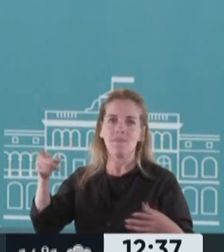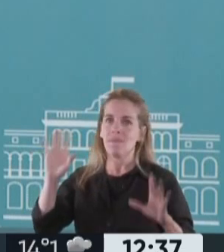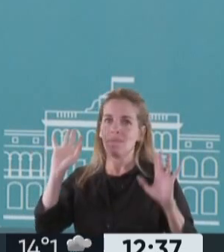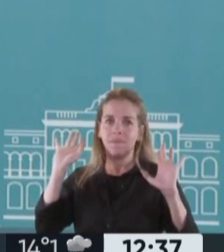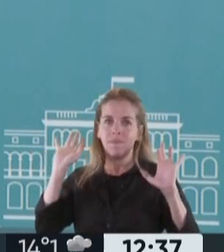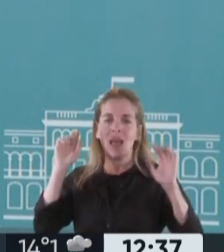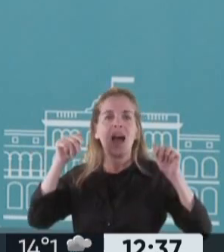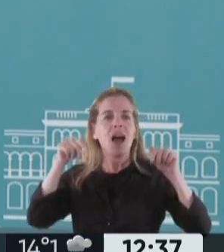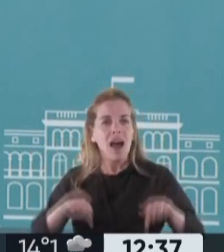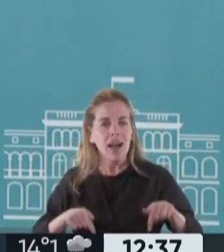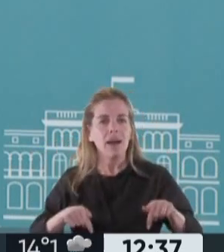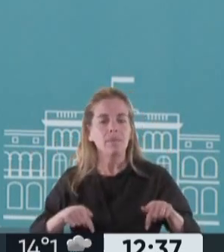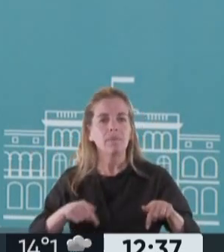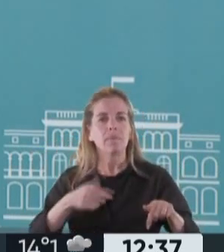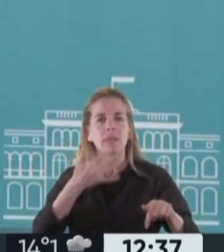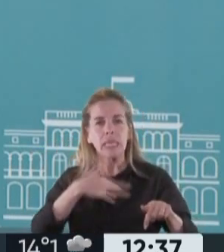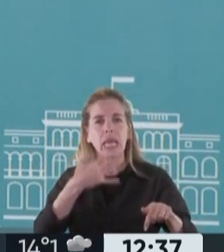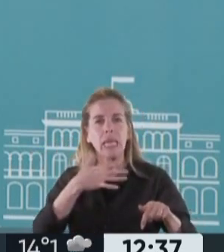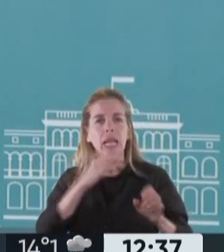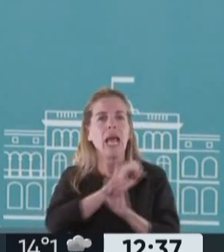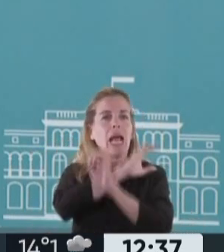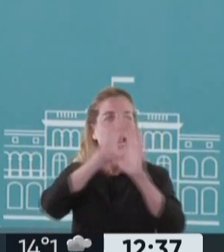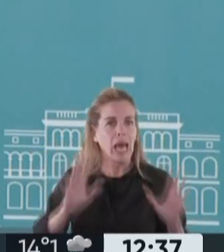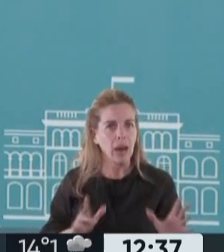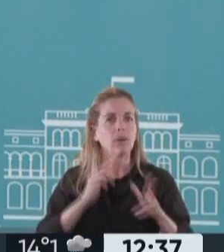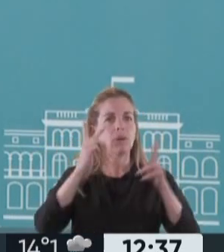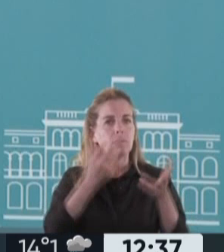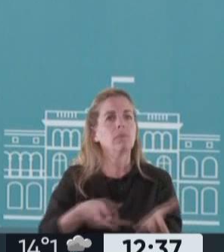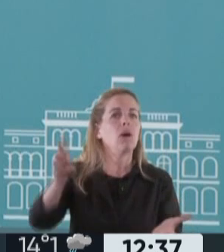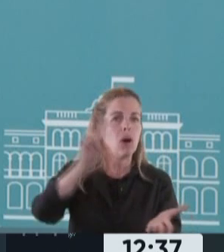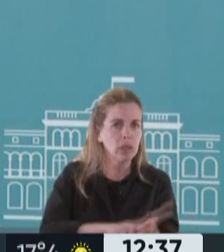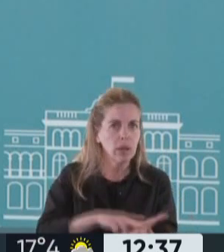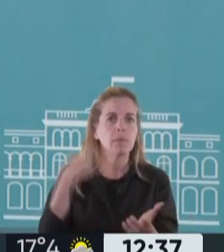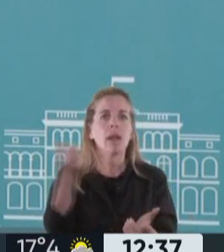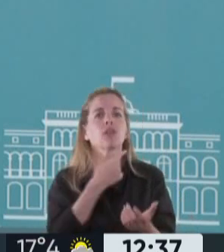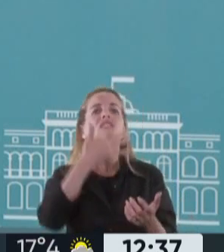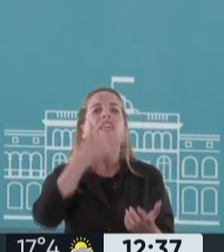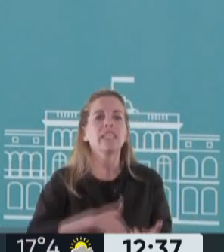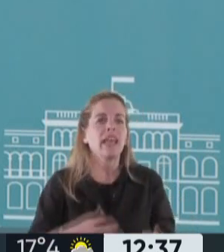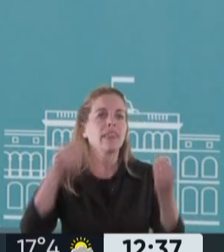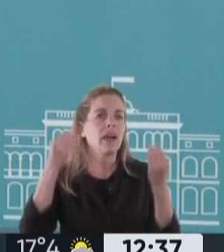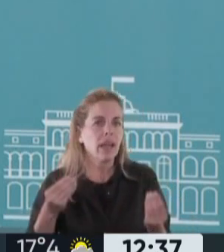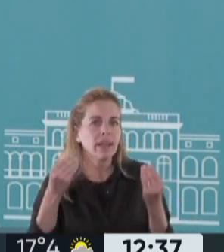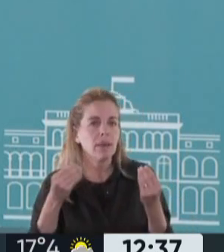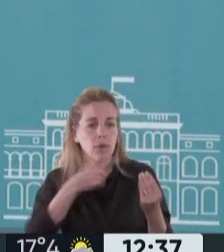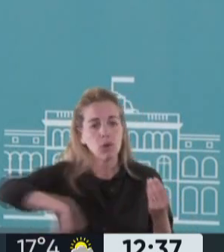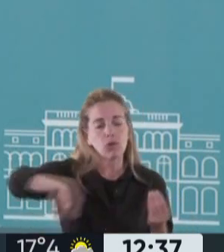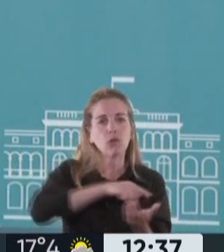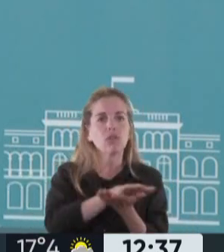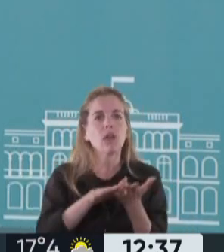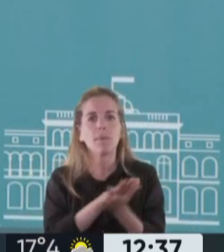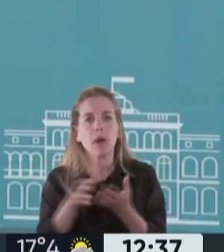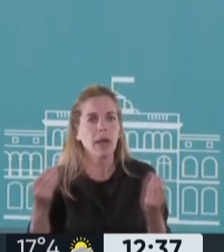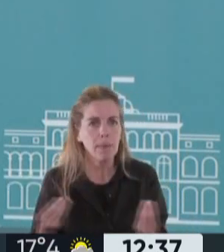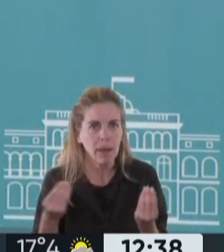Digo, acá lo que hay que tener en claro, y hay que decirlo una vez más para que todos entendamos qué es lo que estamos resolviendo, digamos. Primero,